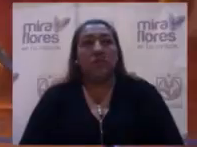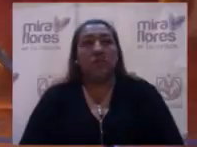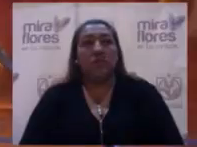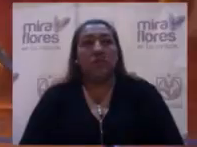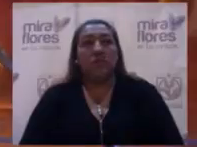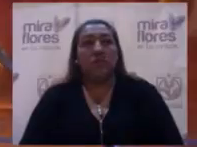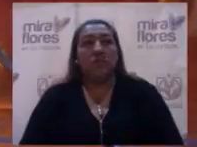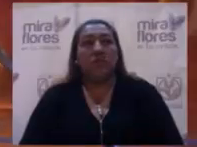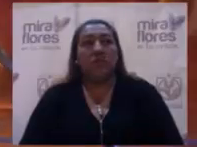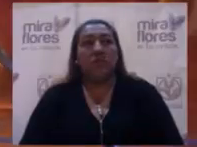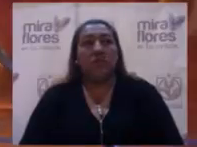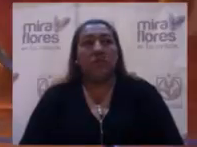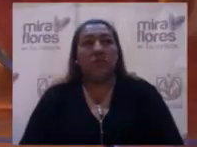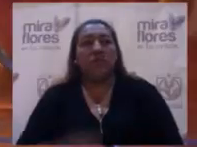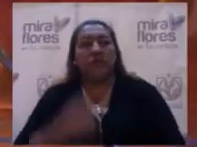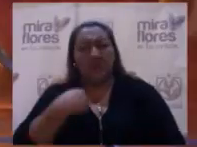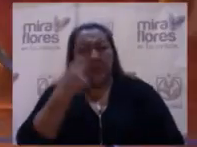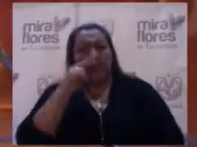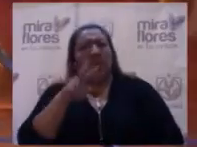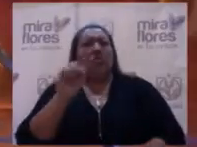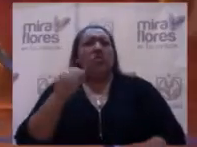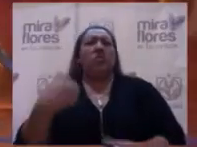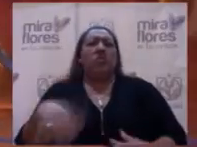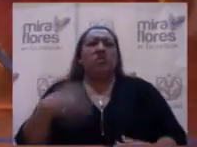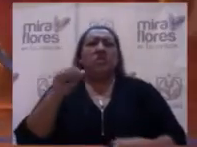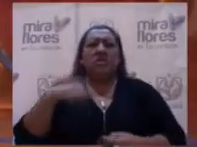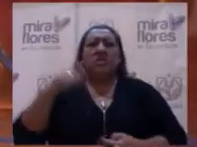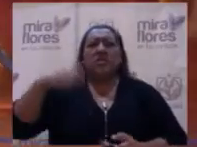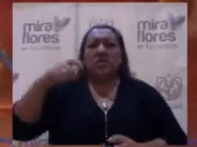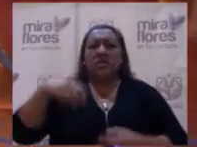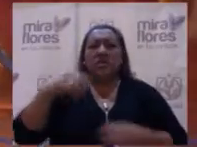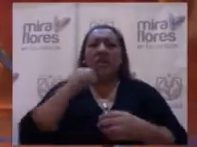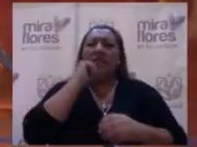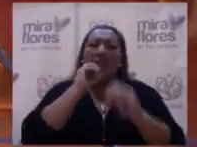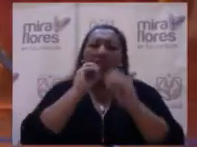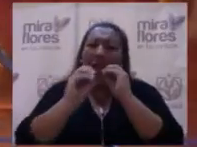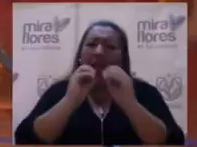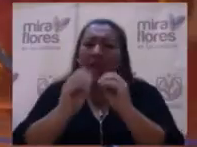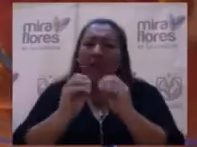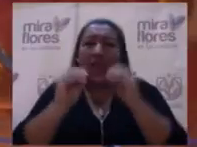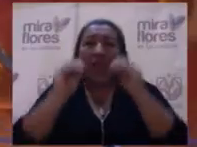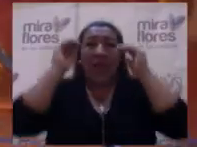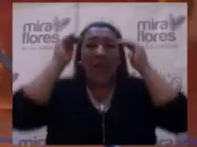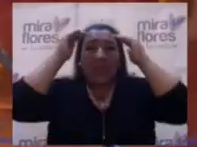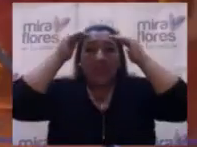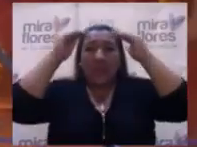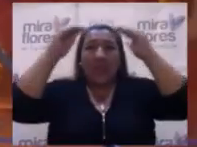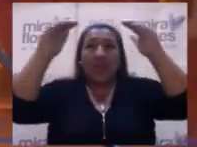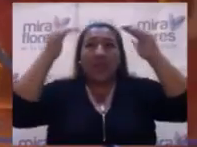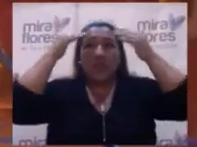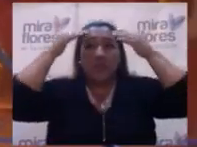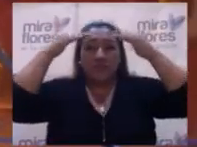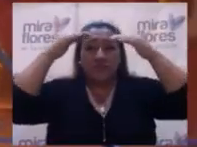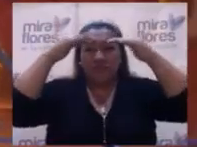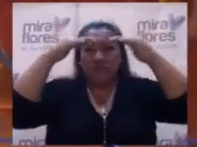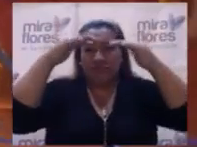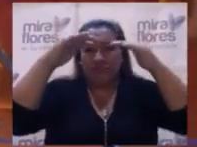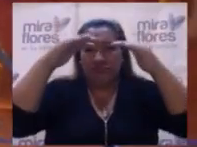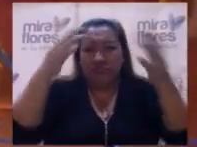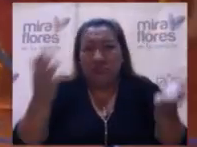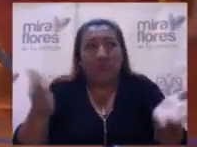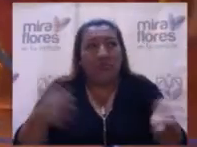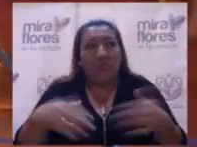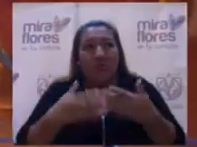que, y si necesita, es mantenimiento. El techo donde están, que es esteras, que me imagino que por muy poco dinero se